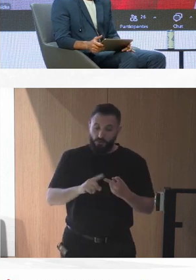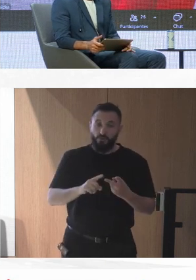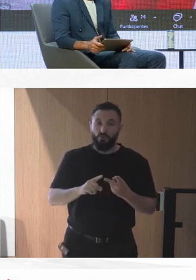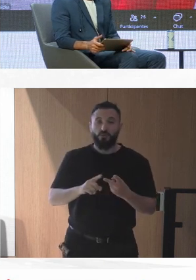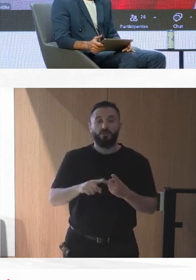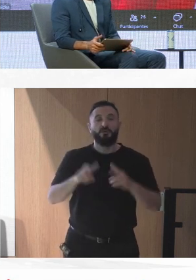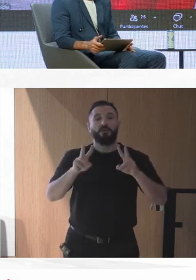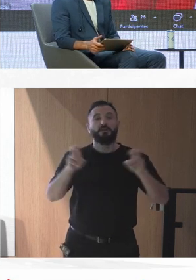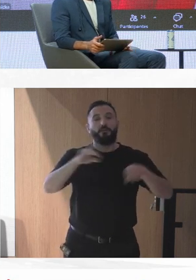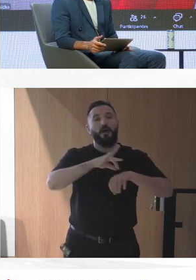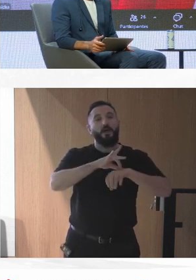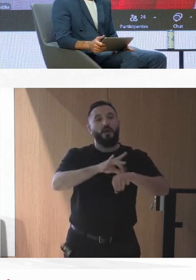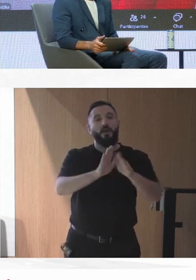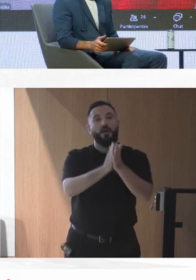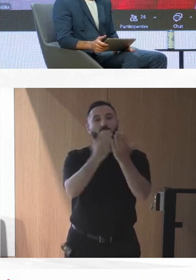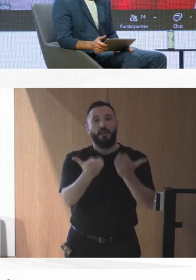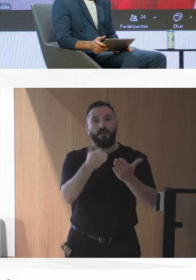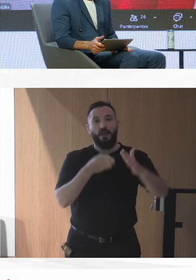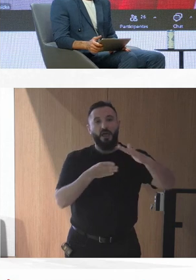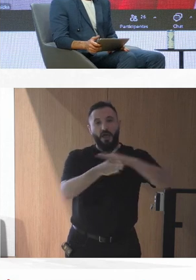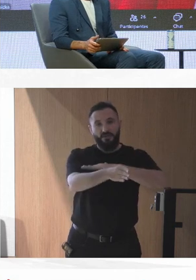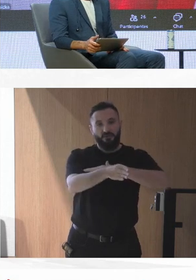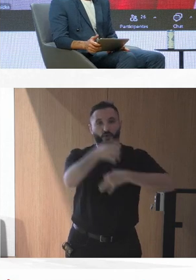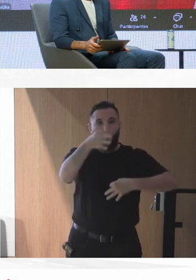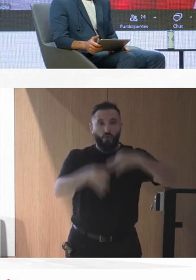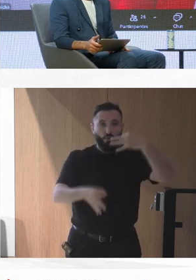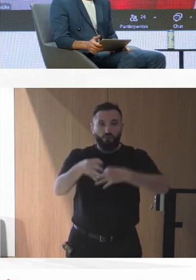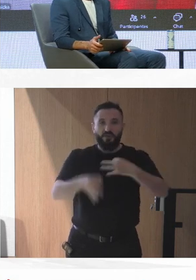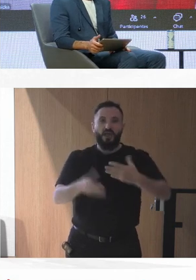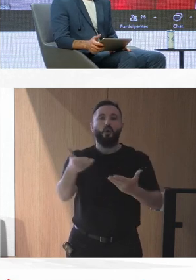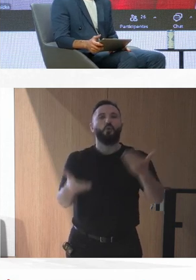son las distintas guías de acceso justo, de acceso a la justicia.